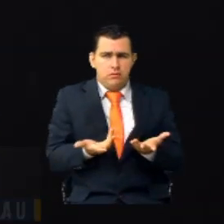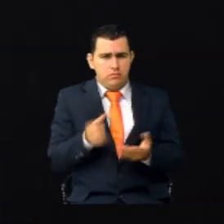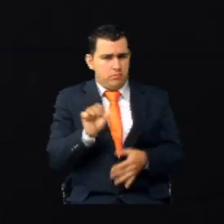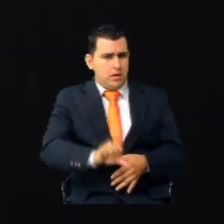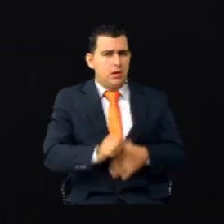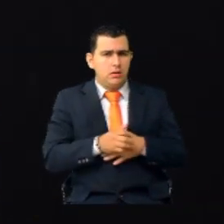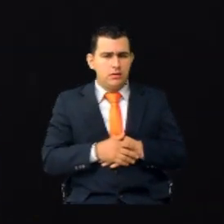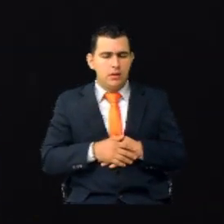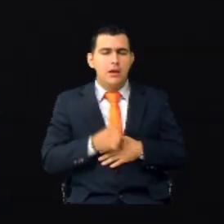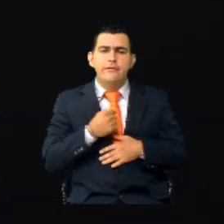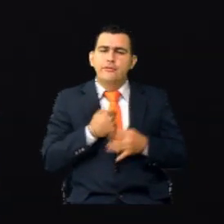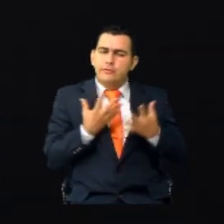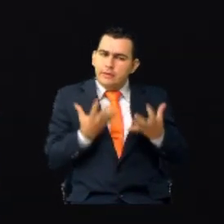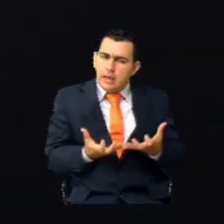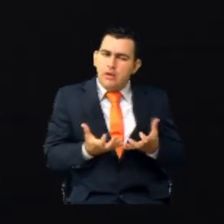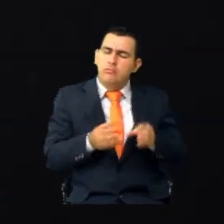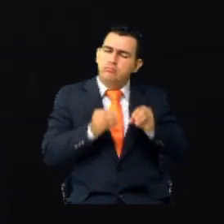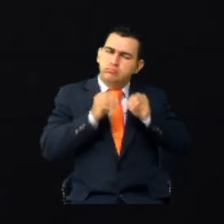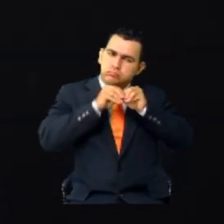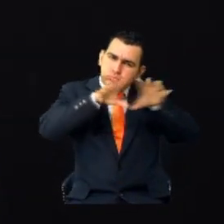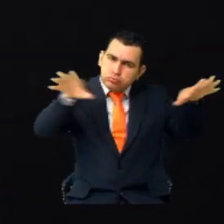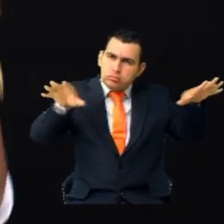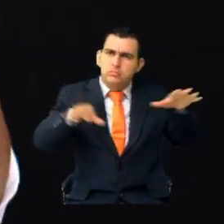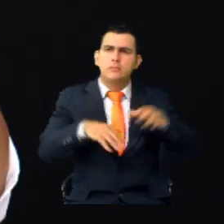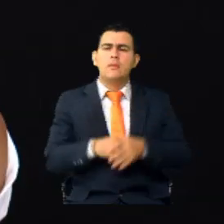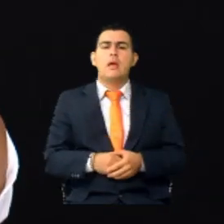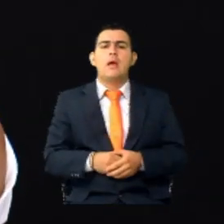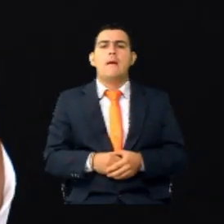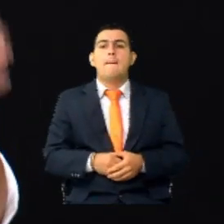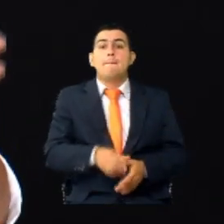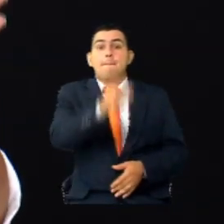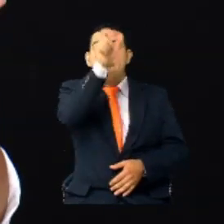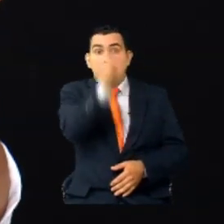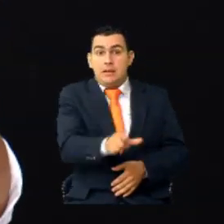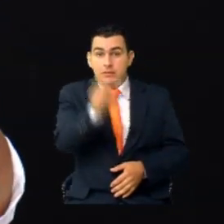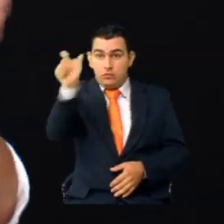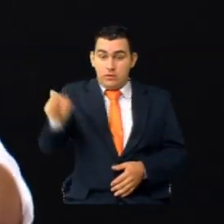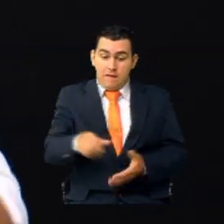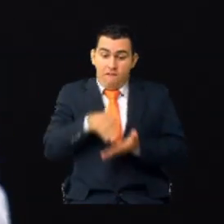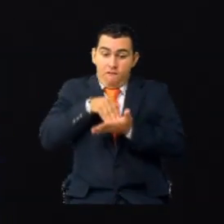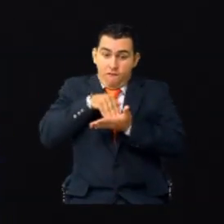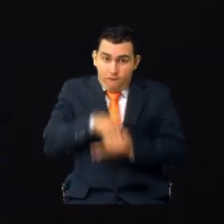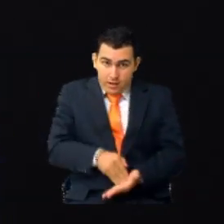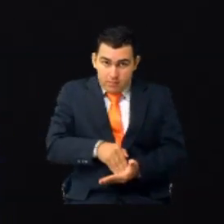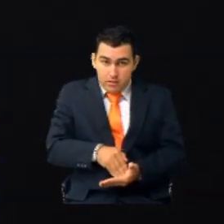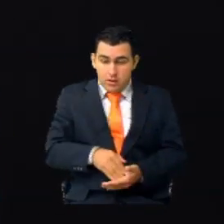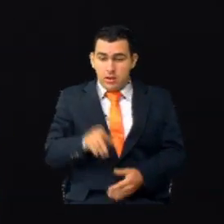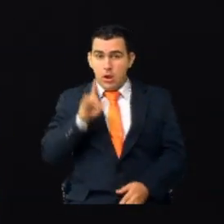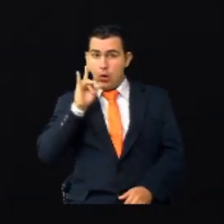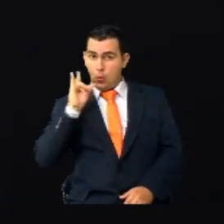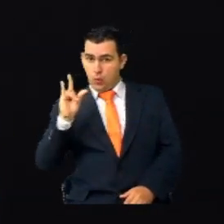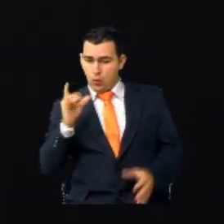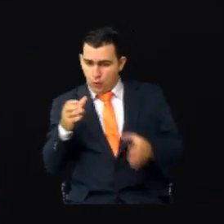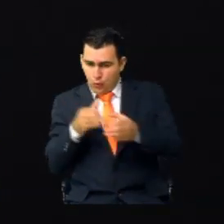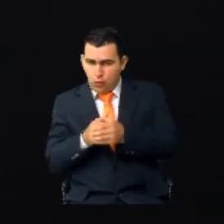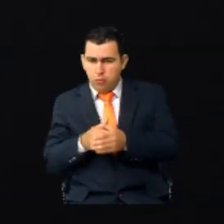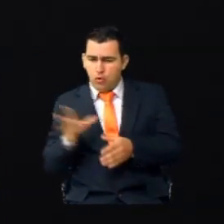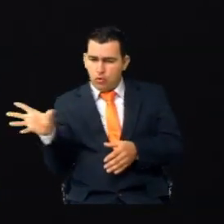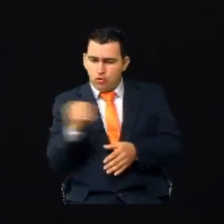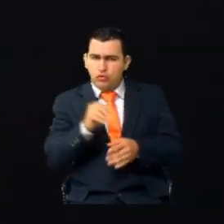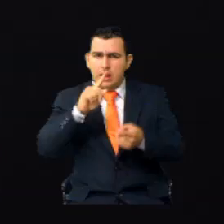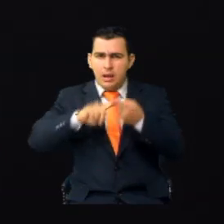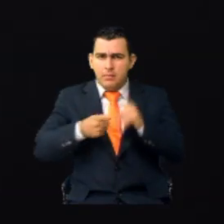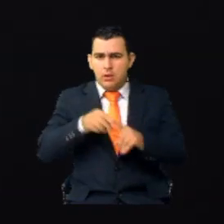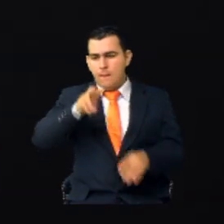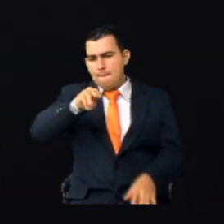Pero debo decirlo y debo decirlo aquí públicamente, aquellos que se mantuvieron firmes del partido de la U, aquellos amigos todos del maíz que